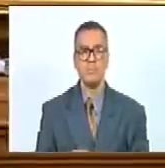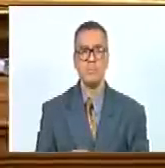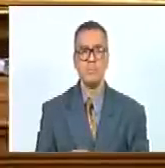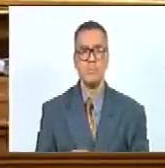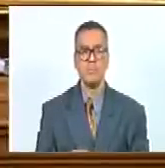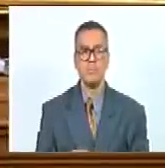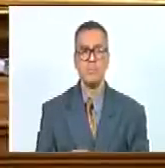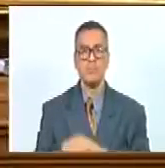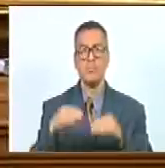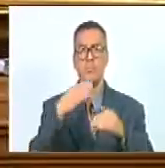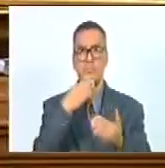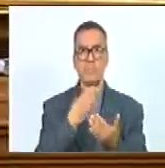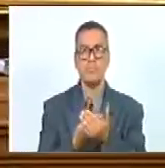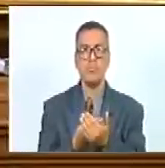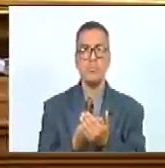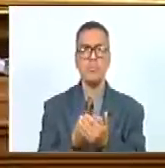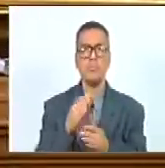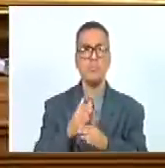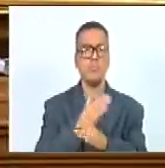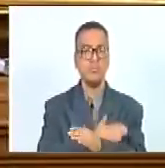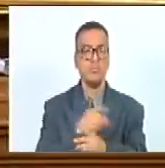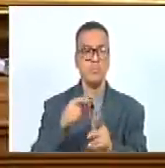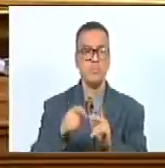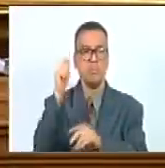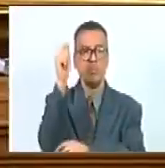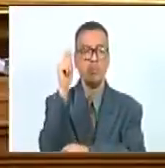Yo le voy a agradecer al diputado que me antecedió,